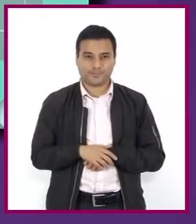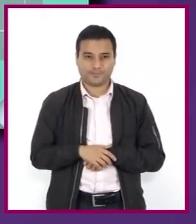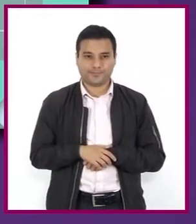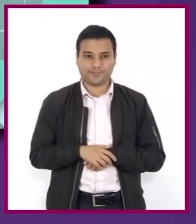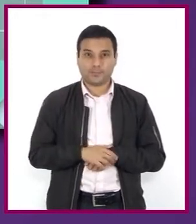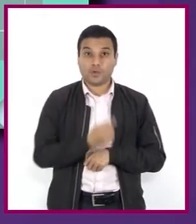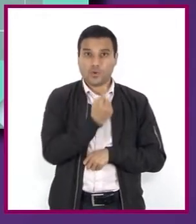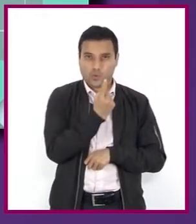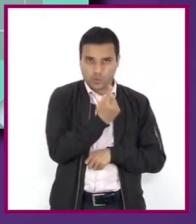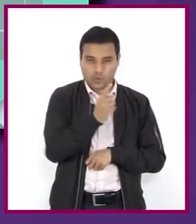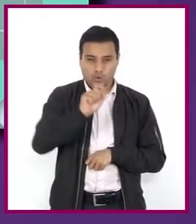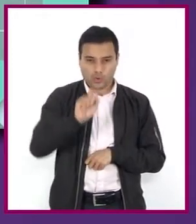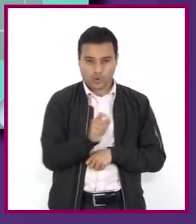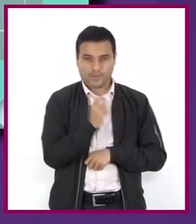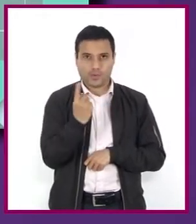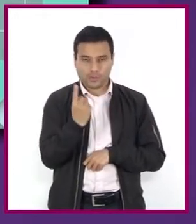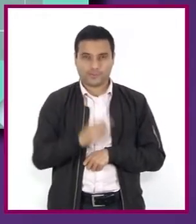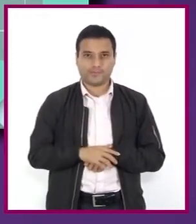1,1,